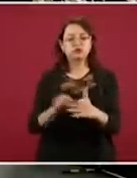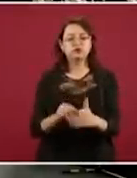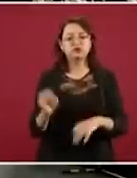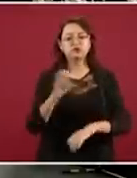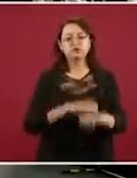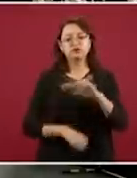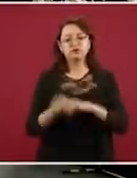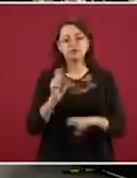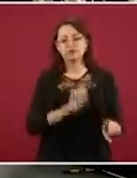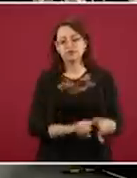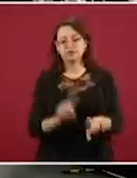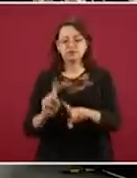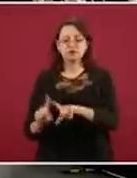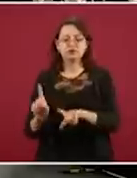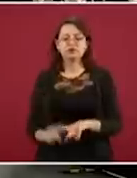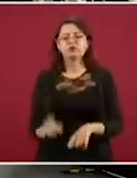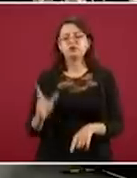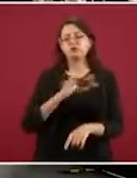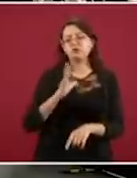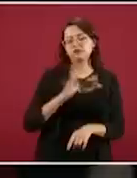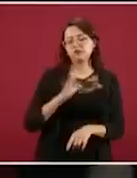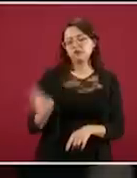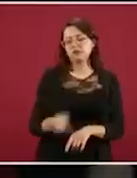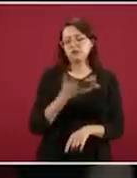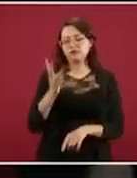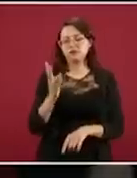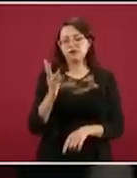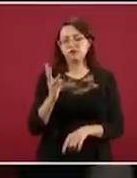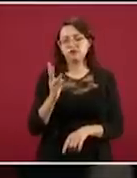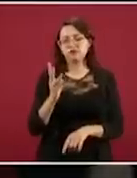empresas. Se está invirtiendo 4% menos,